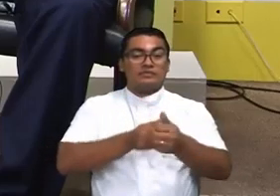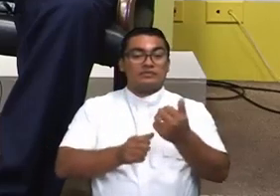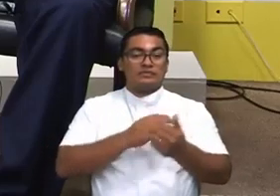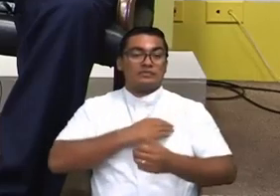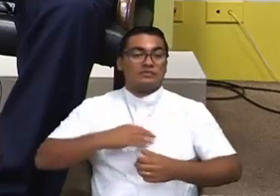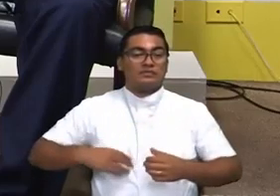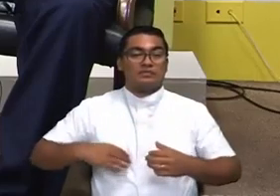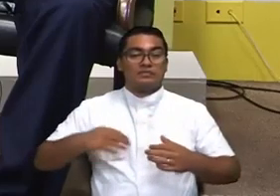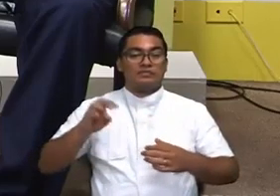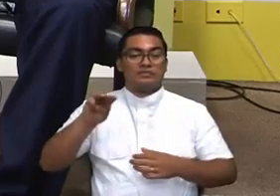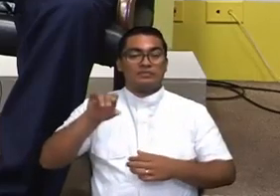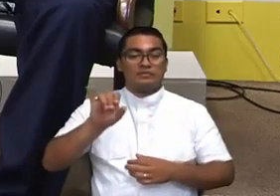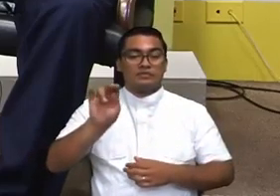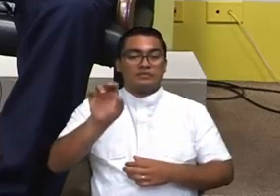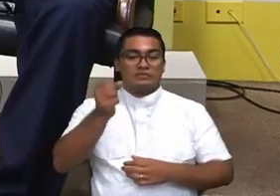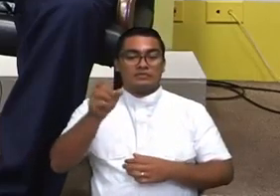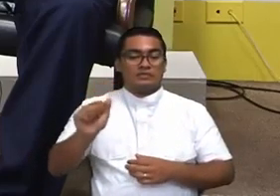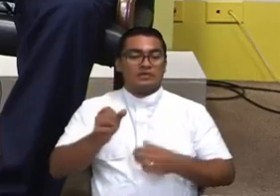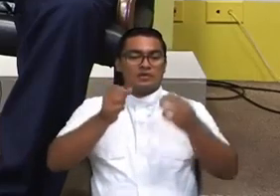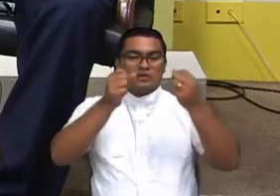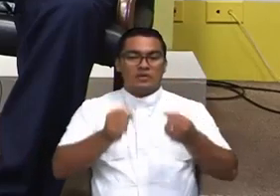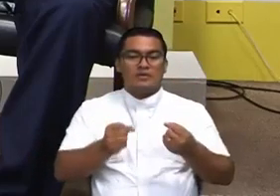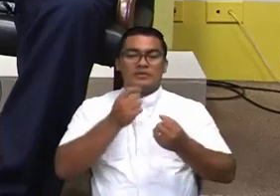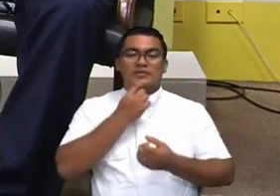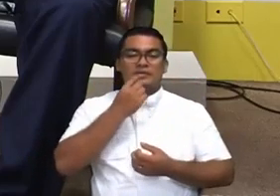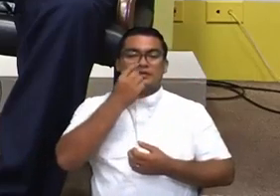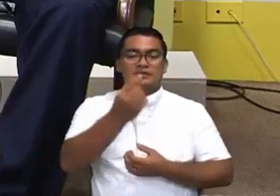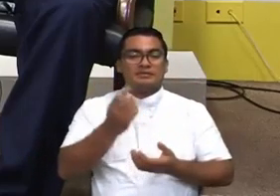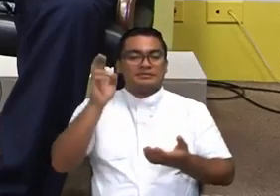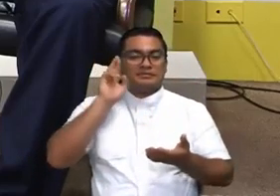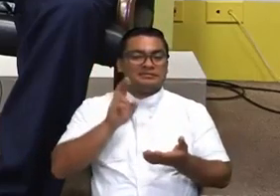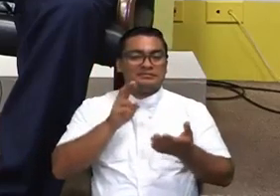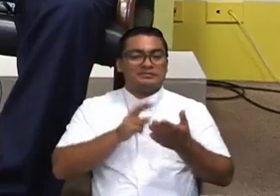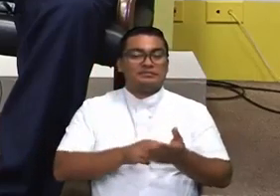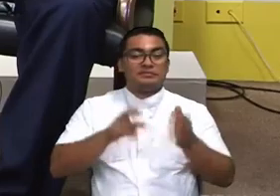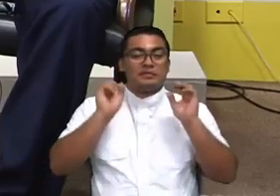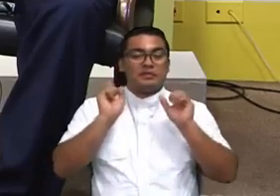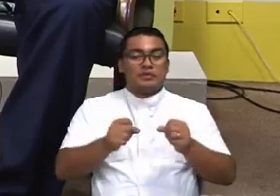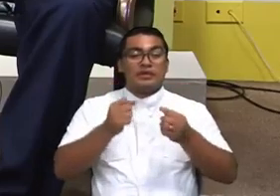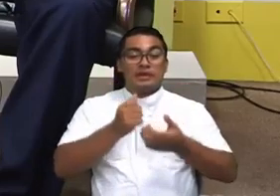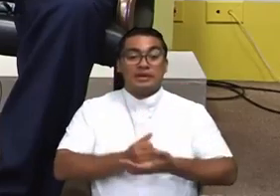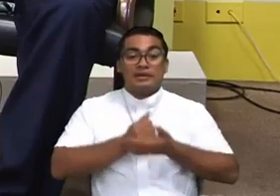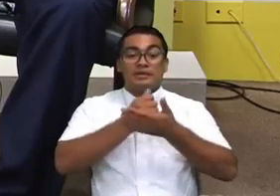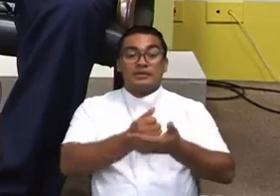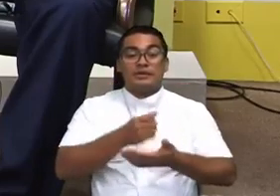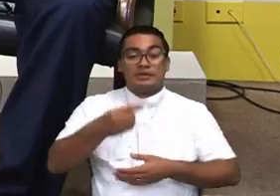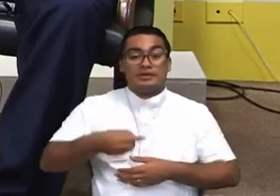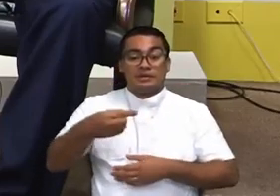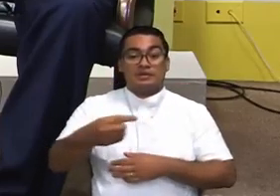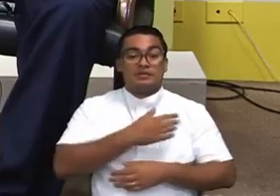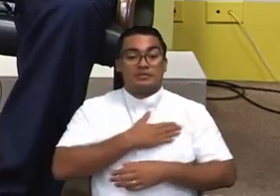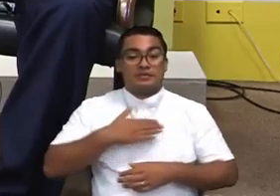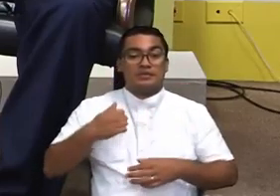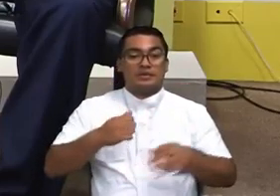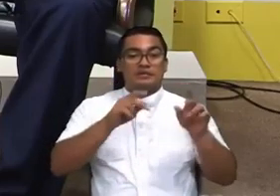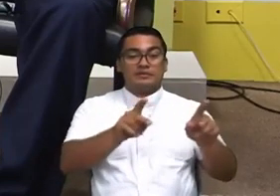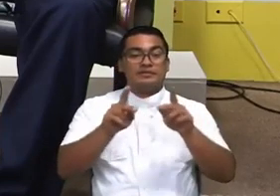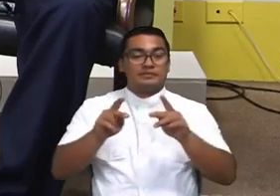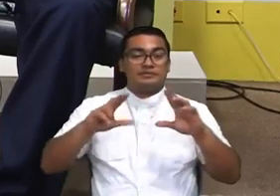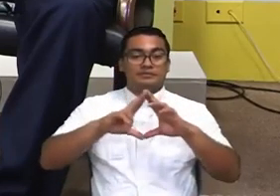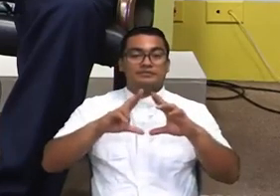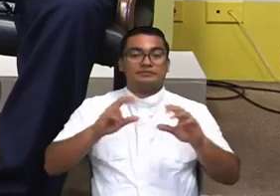Salud, decía que uno de los legados es eso, servir cada día mejor a los nicaragüenses que llegan a las unidades